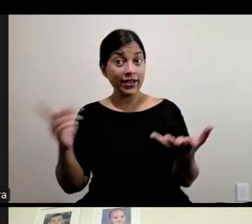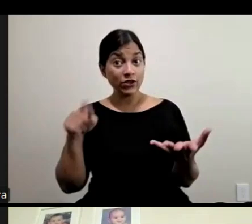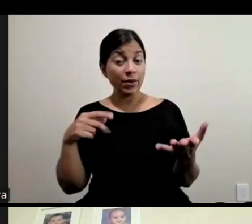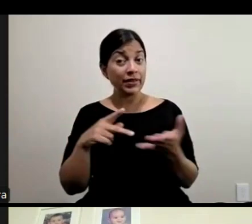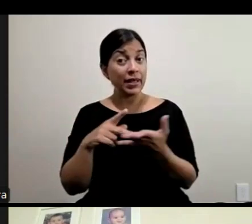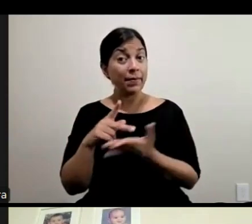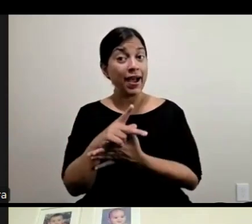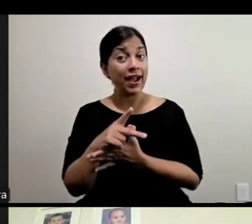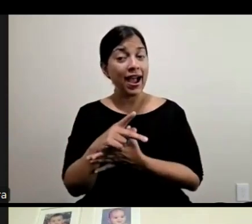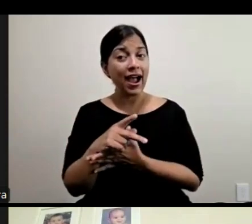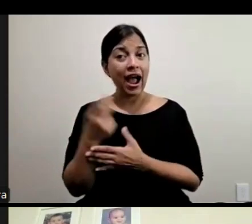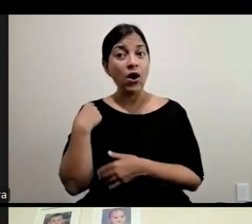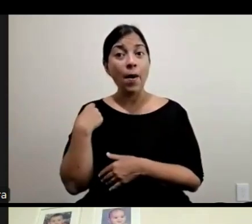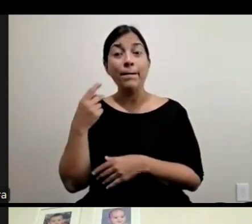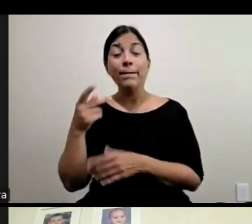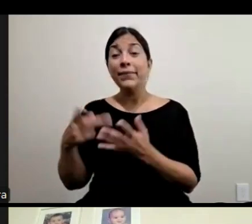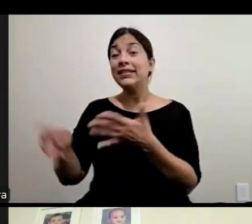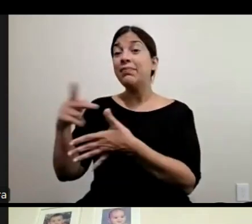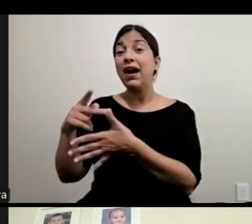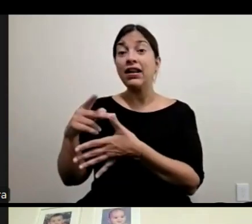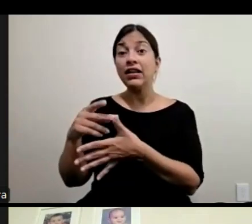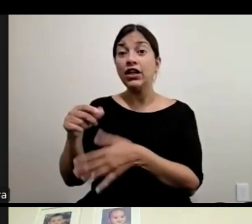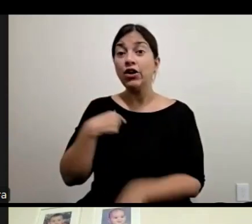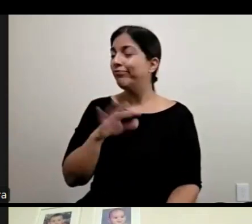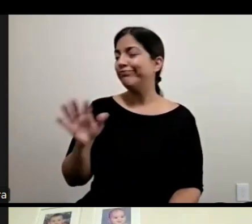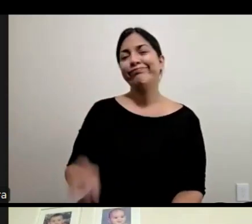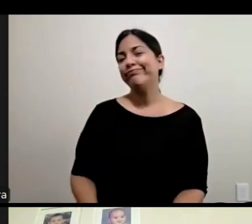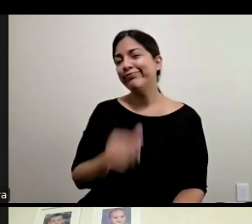los estelares. Y le digo, no me llame, yo te llamo.